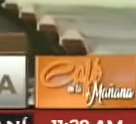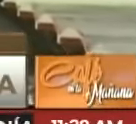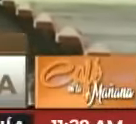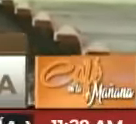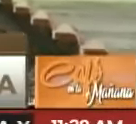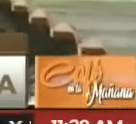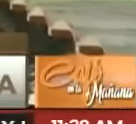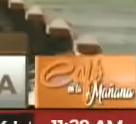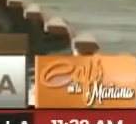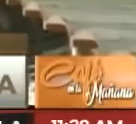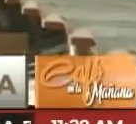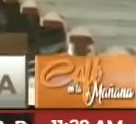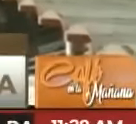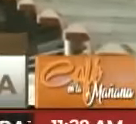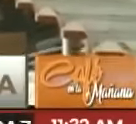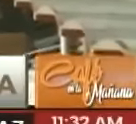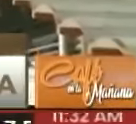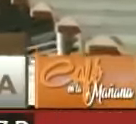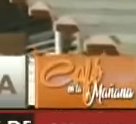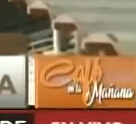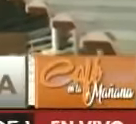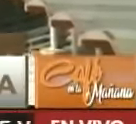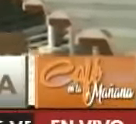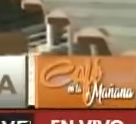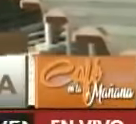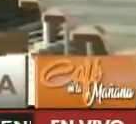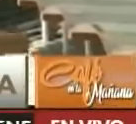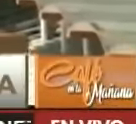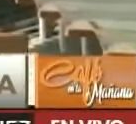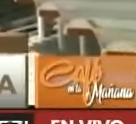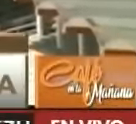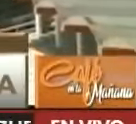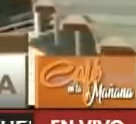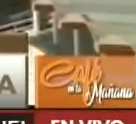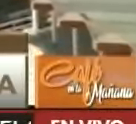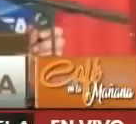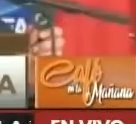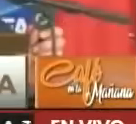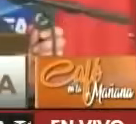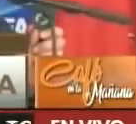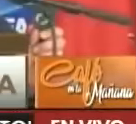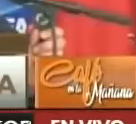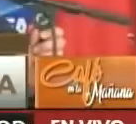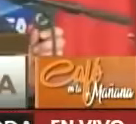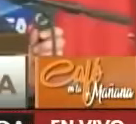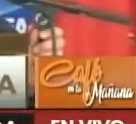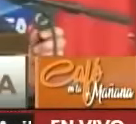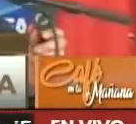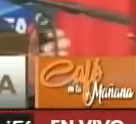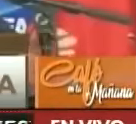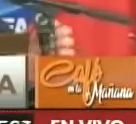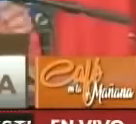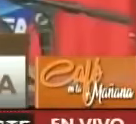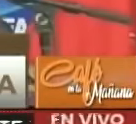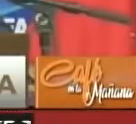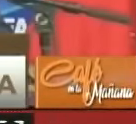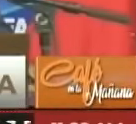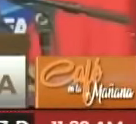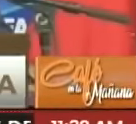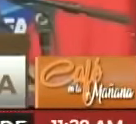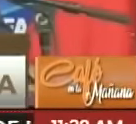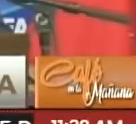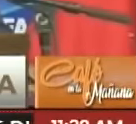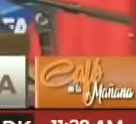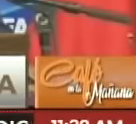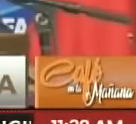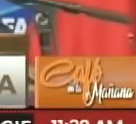que implica uno de los vértices de nuestro Estado, como lo es el poder ciudadano. Lo decía el presidente